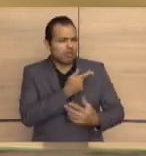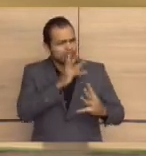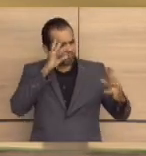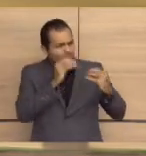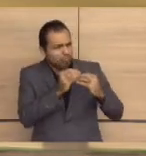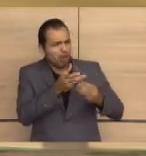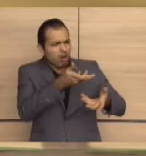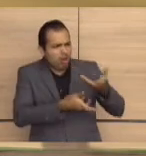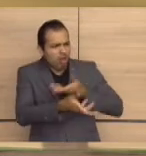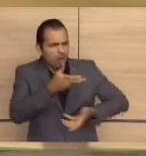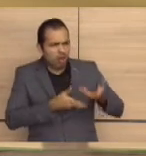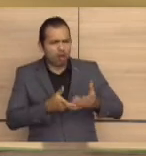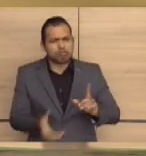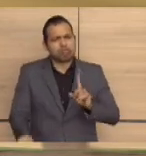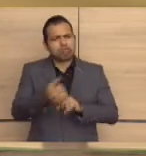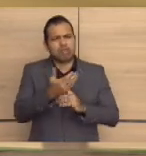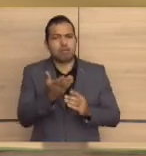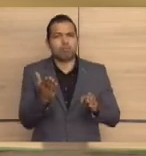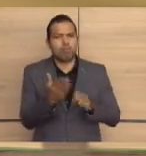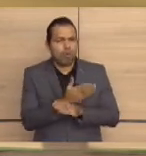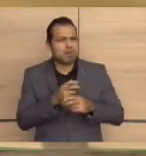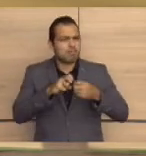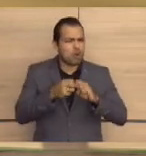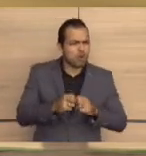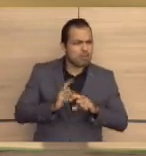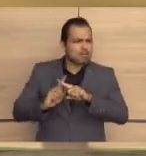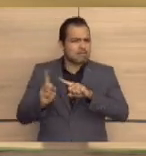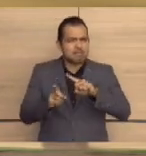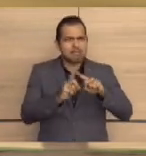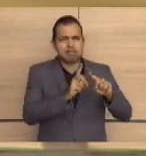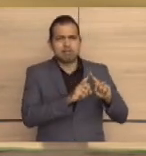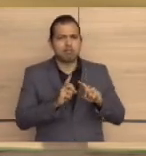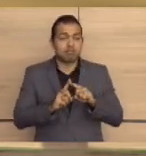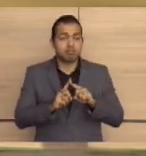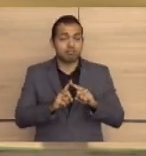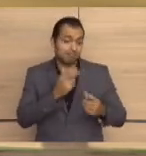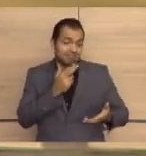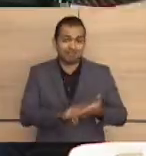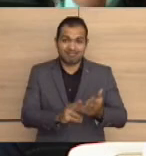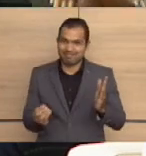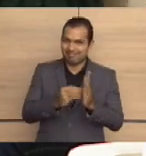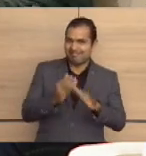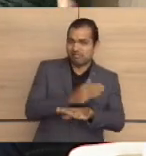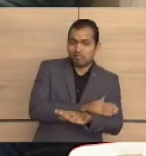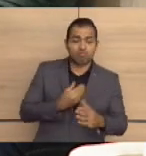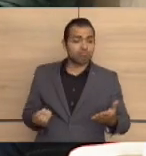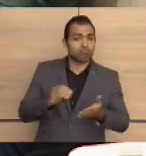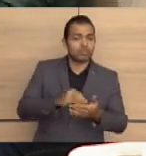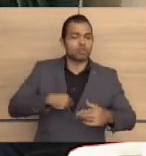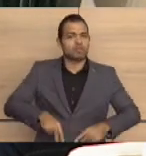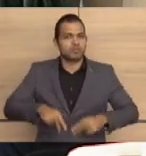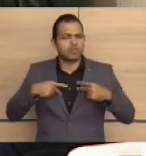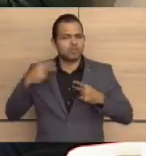ministra, que han plasmado en esos escritos historias de vida. Lo que decía William Ospina, los